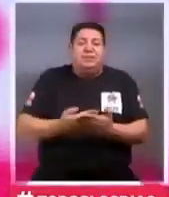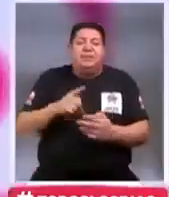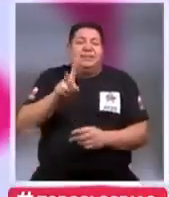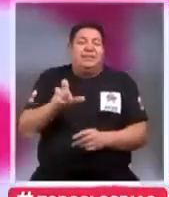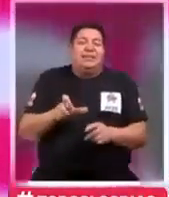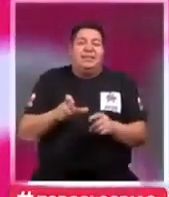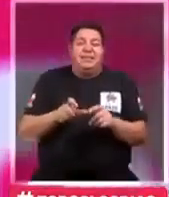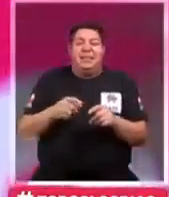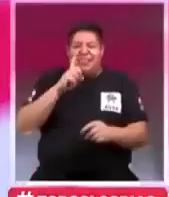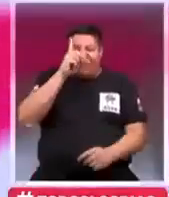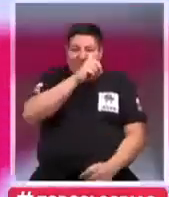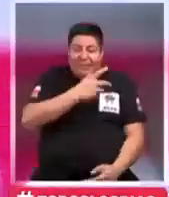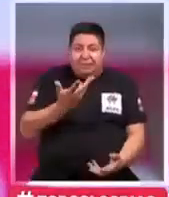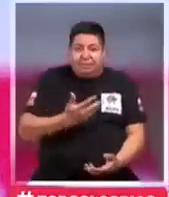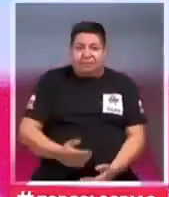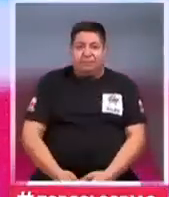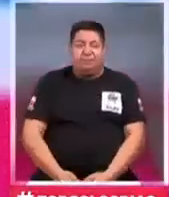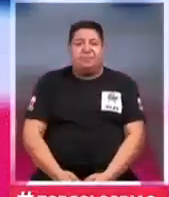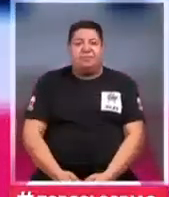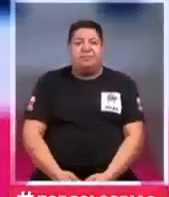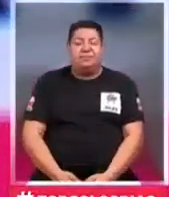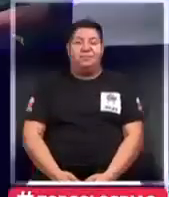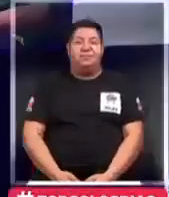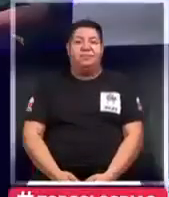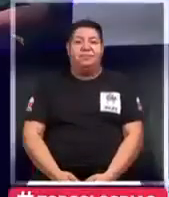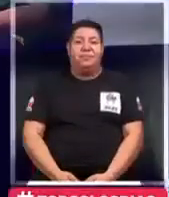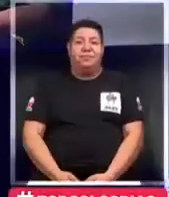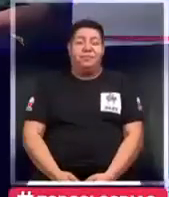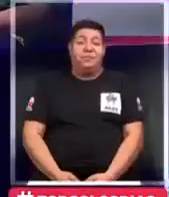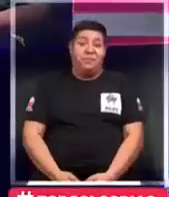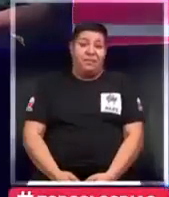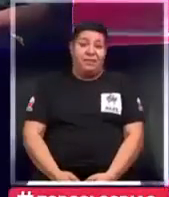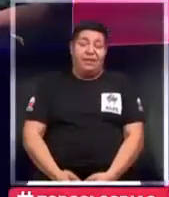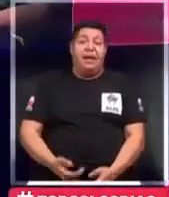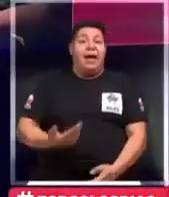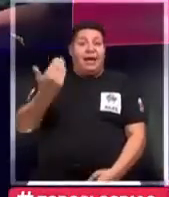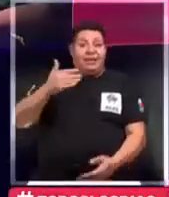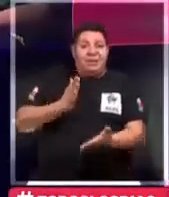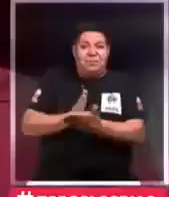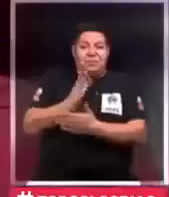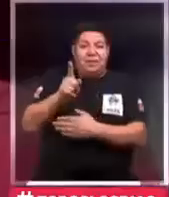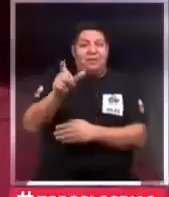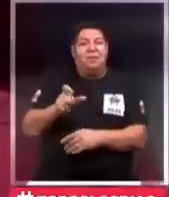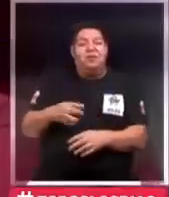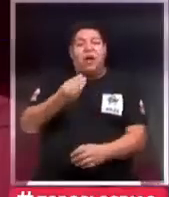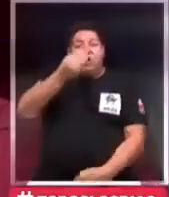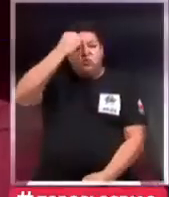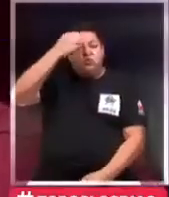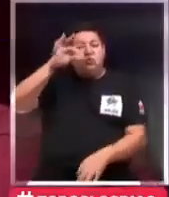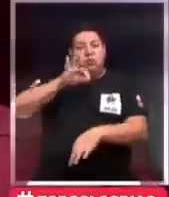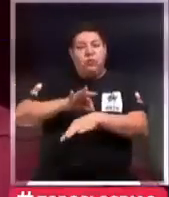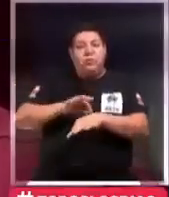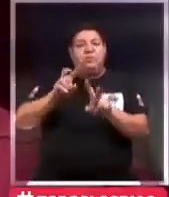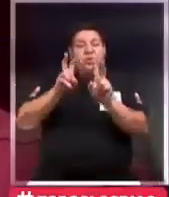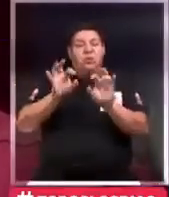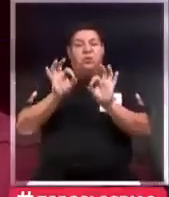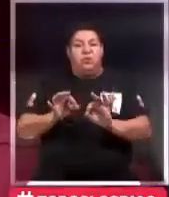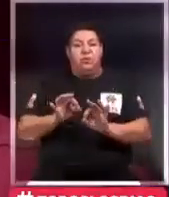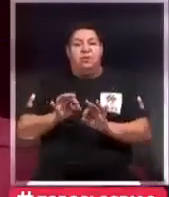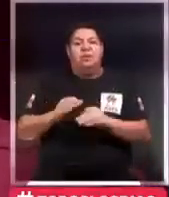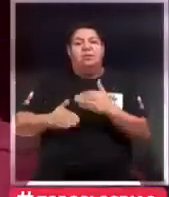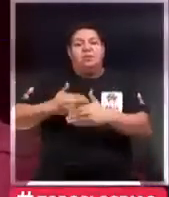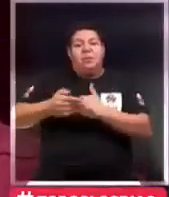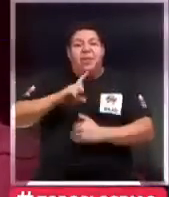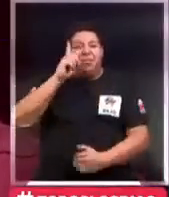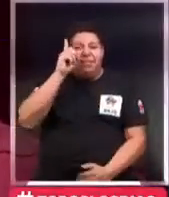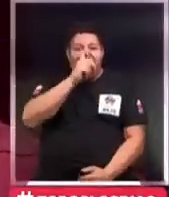particular y tan difícil? Bueno, desde el principio, cuando la Emi se enfermó, bueno, ya fue